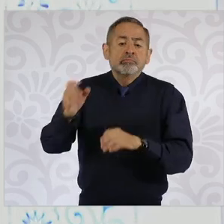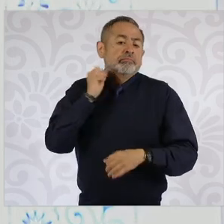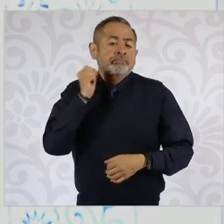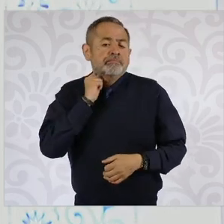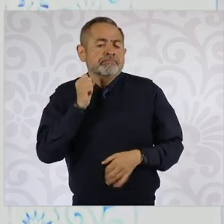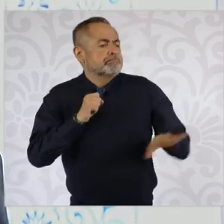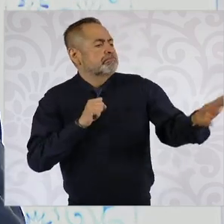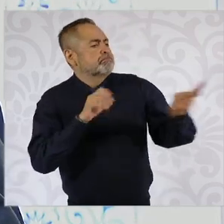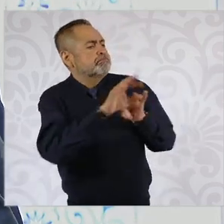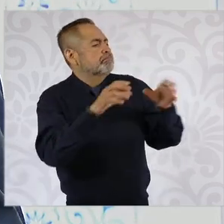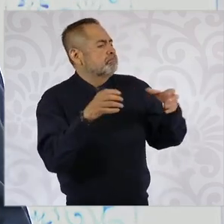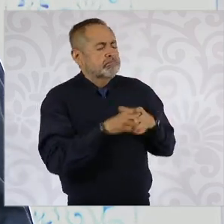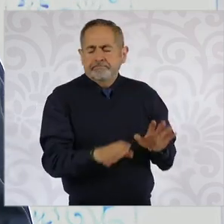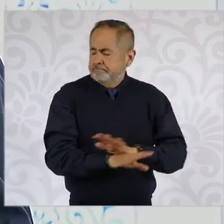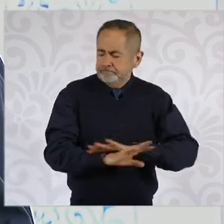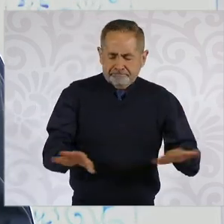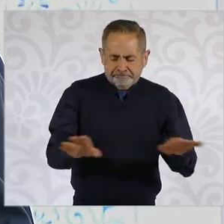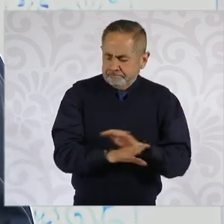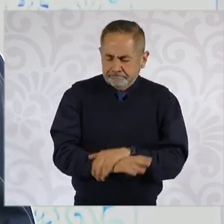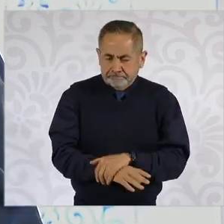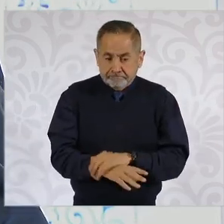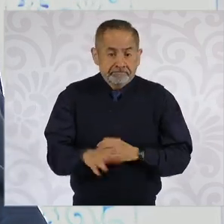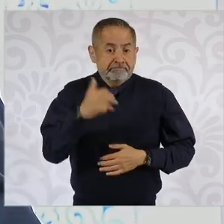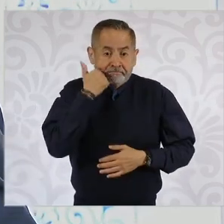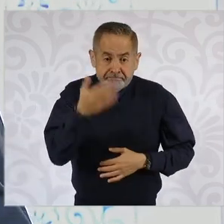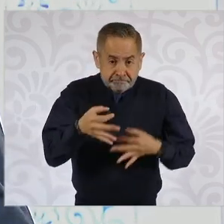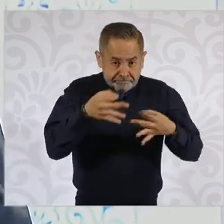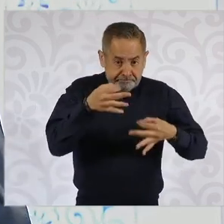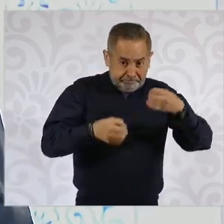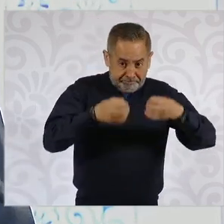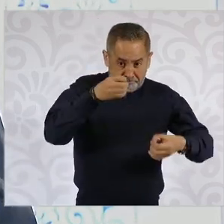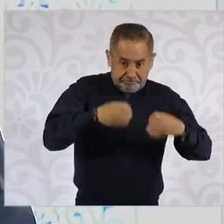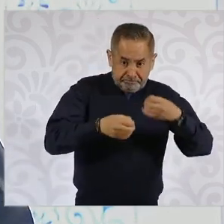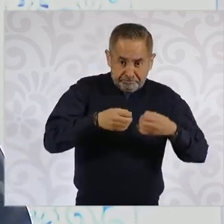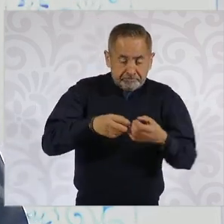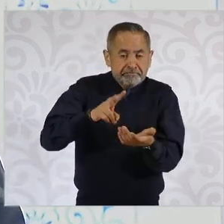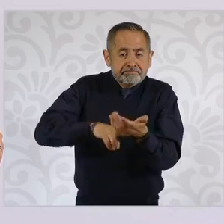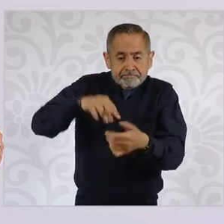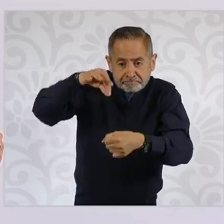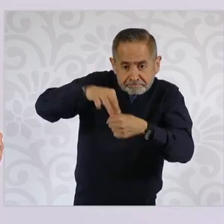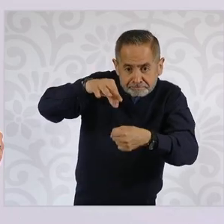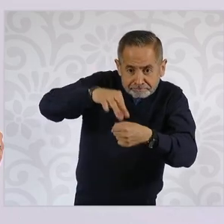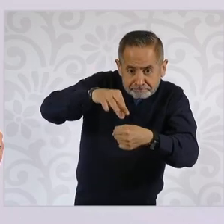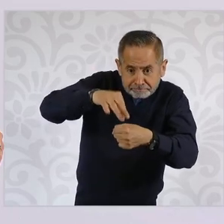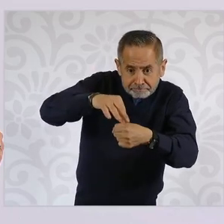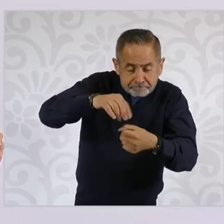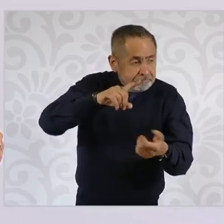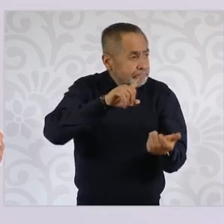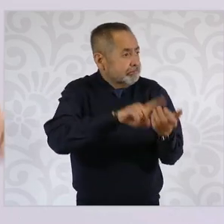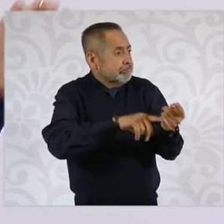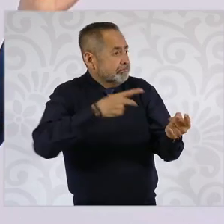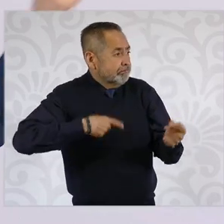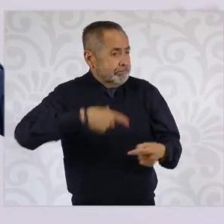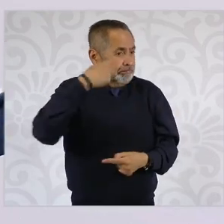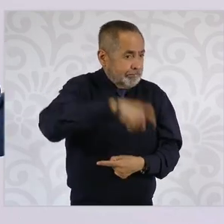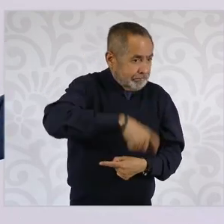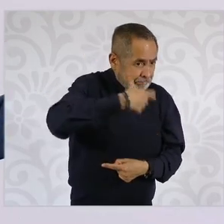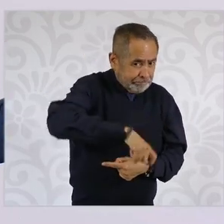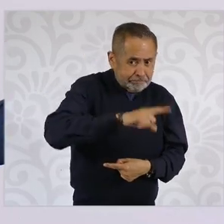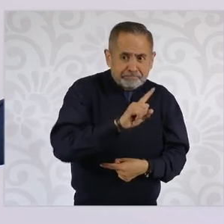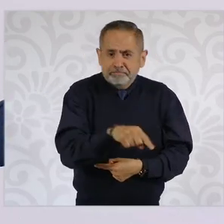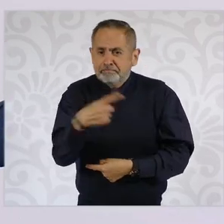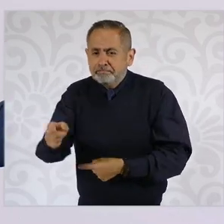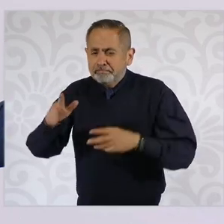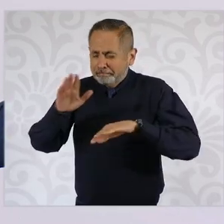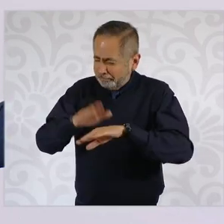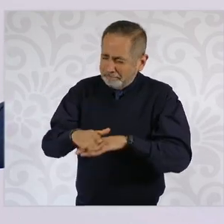Va a valer lo mismo para elegir un juez el voto de la persona más adinerada que de la persona más